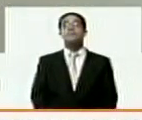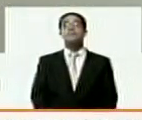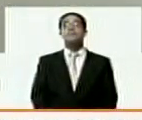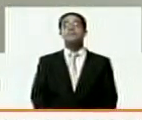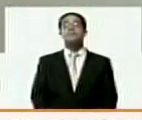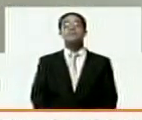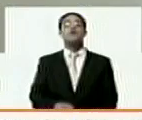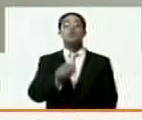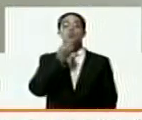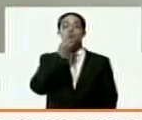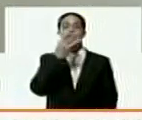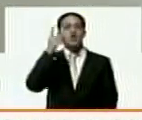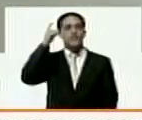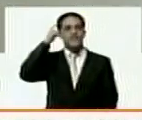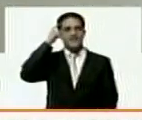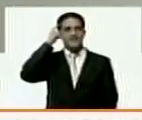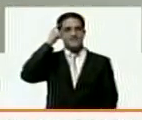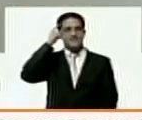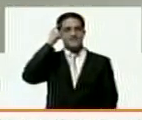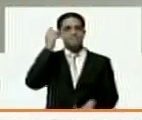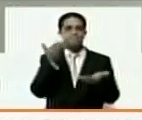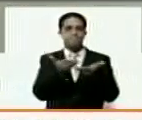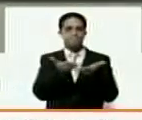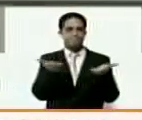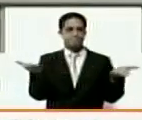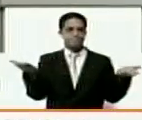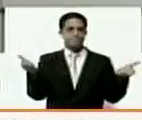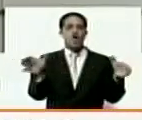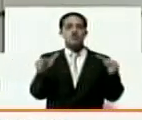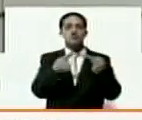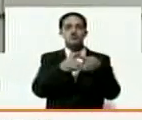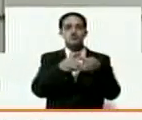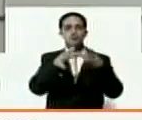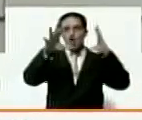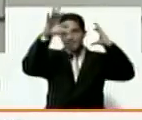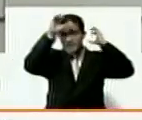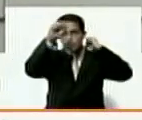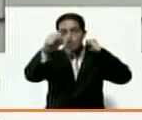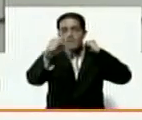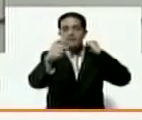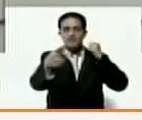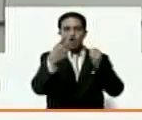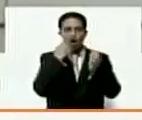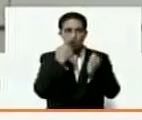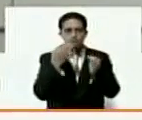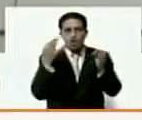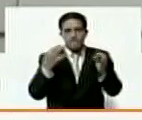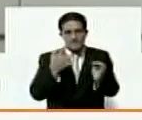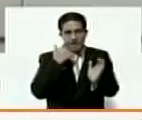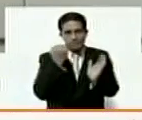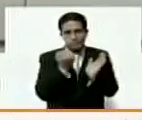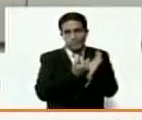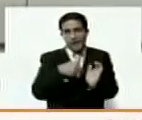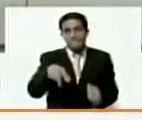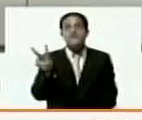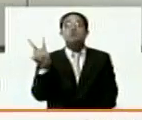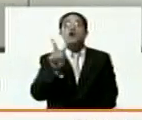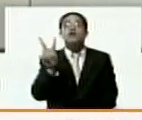Bueno, buenos días. Distinguido cuerpo diplomático acreditado ante la República Bolivariana de